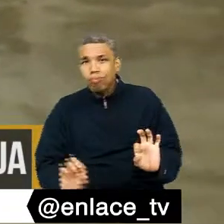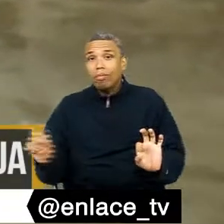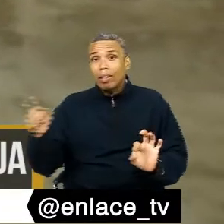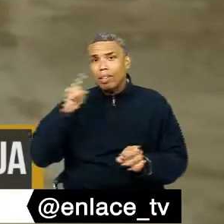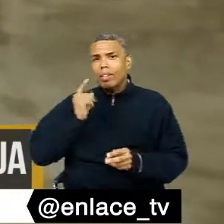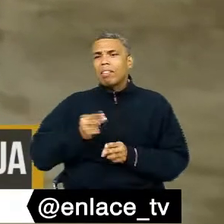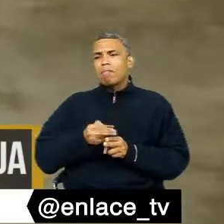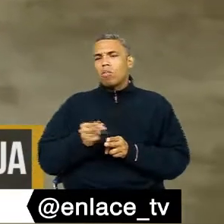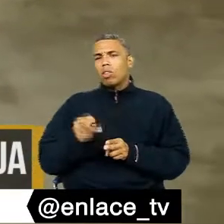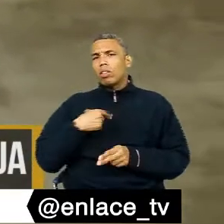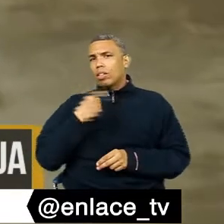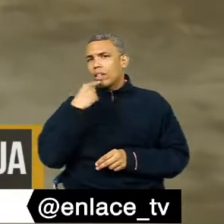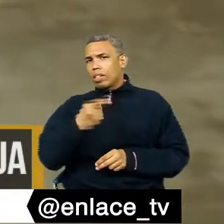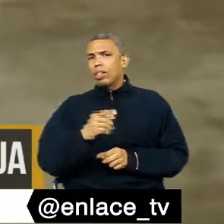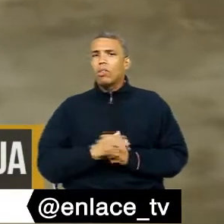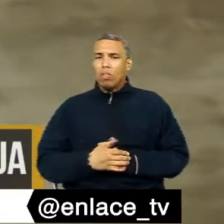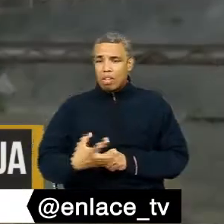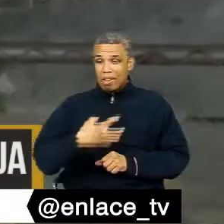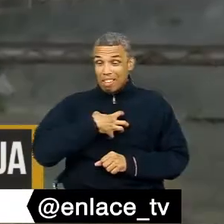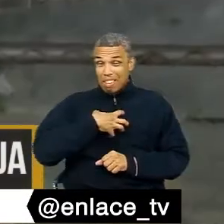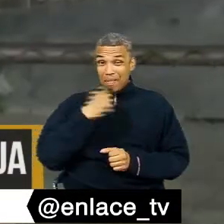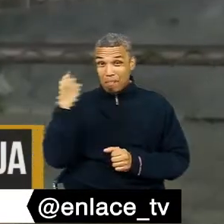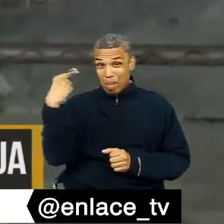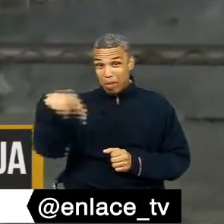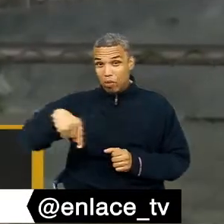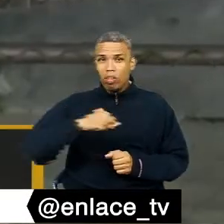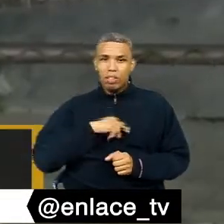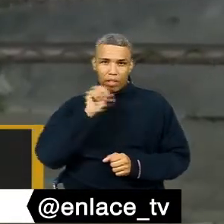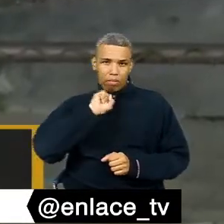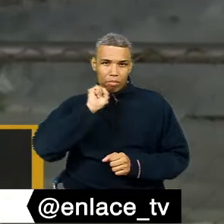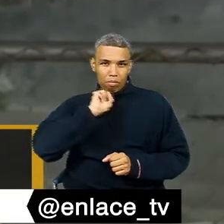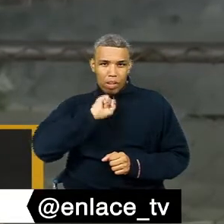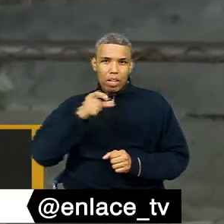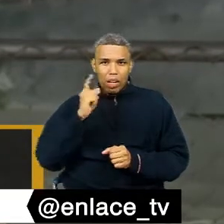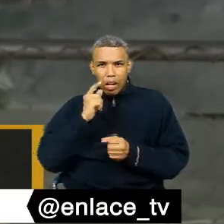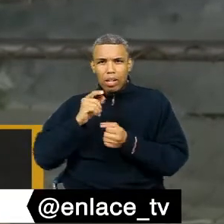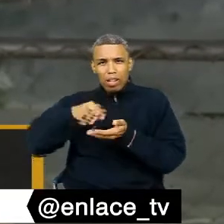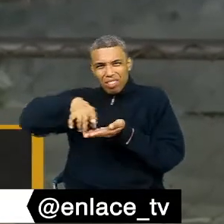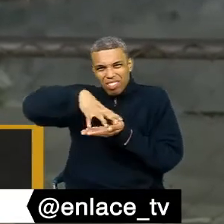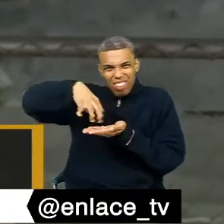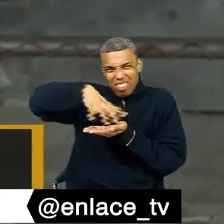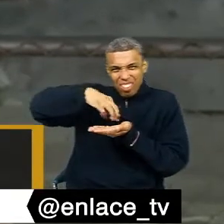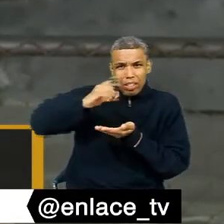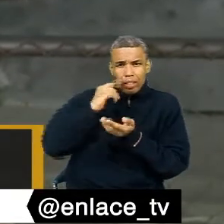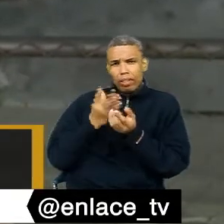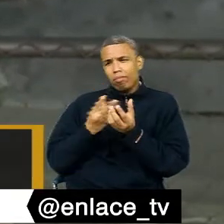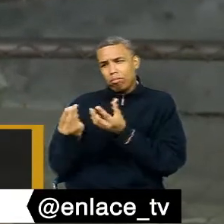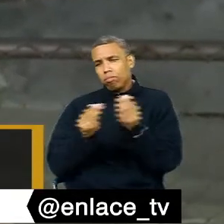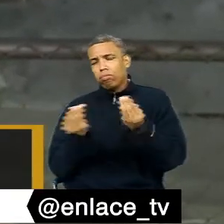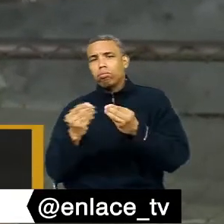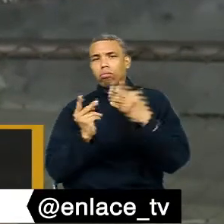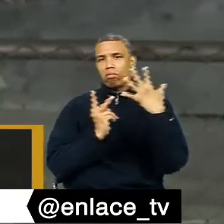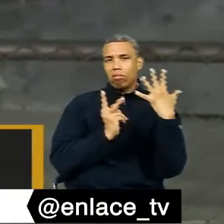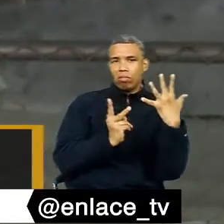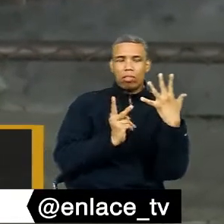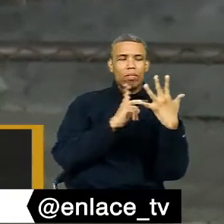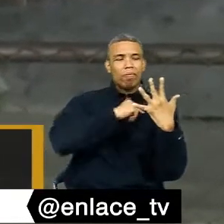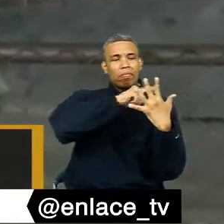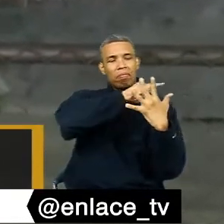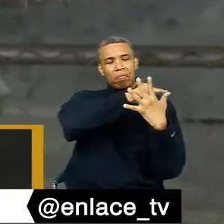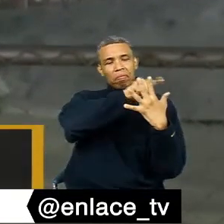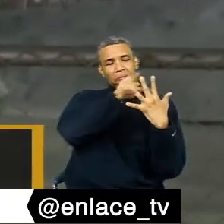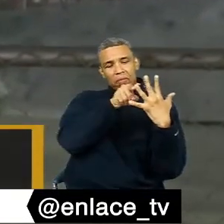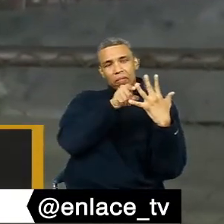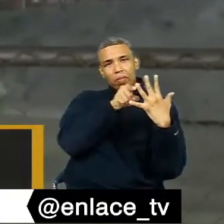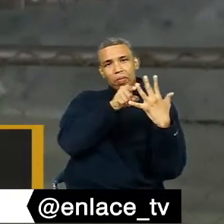próximos días en Ubaté, Cundinamarca. Con 7 clubes. 3 de Barranca y 4 de Bucaramanga, y